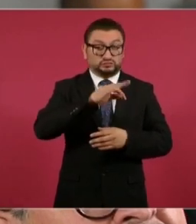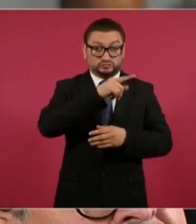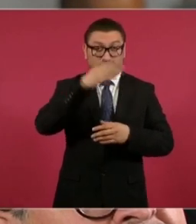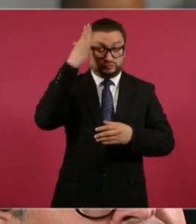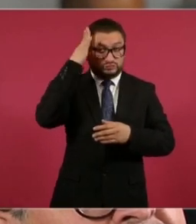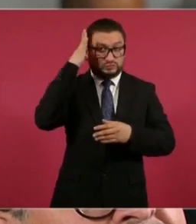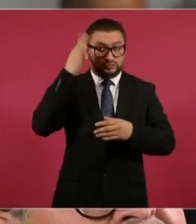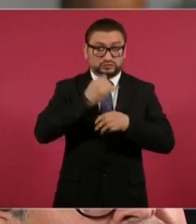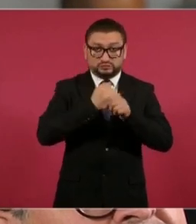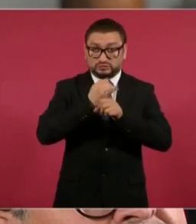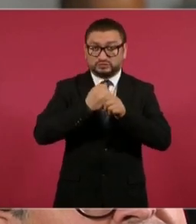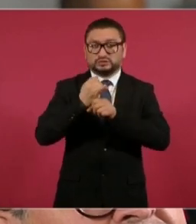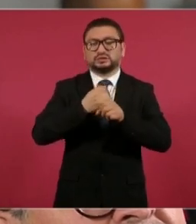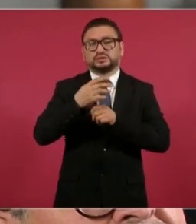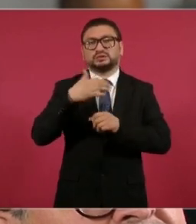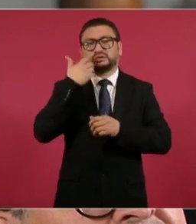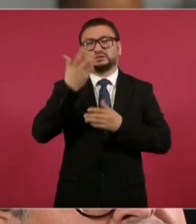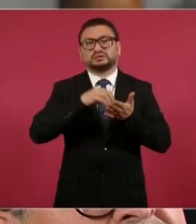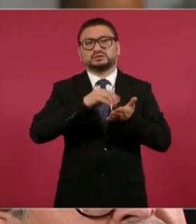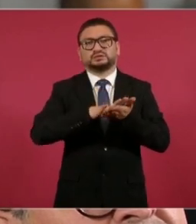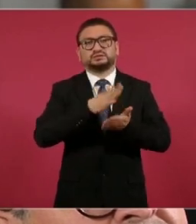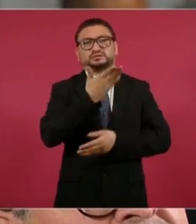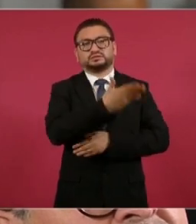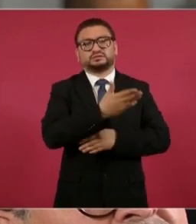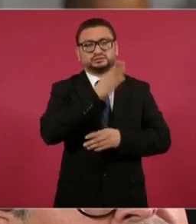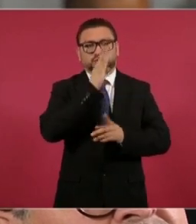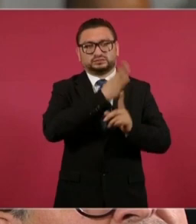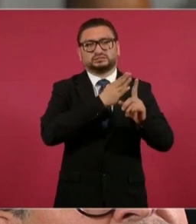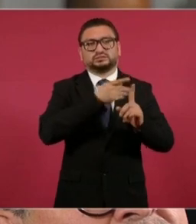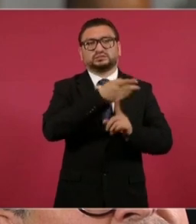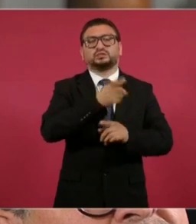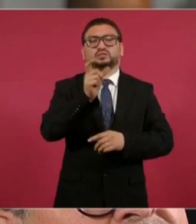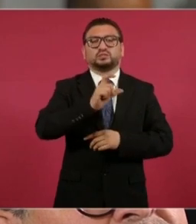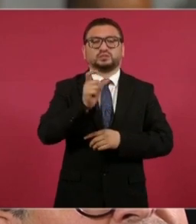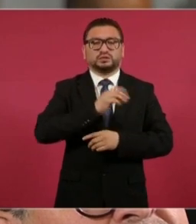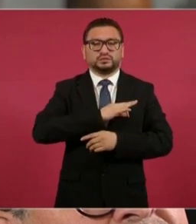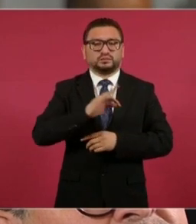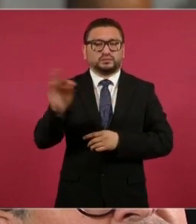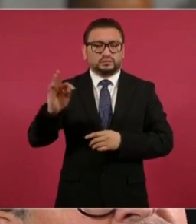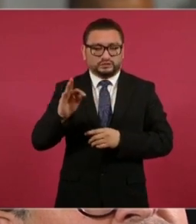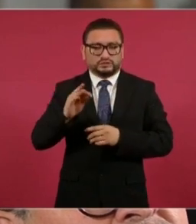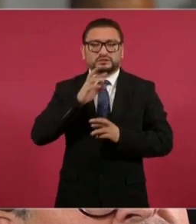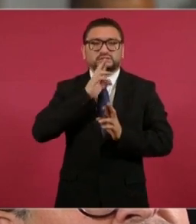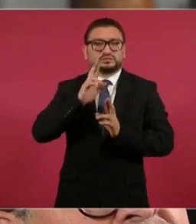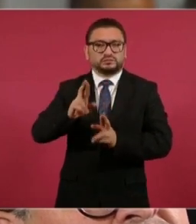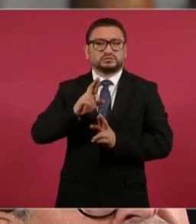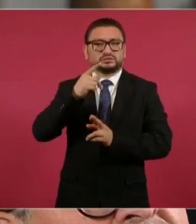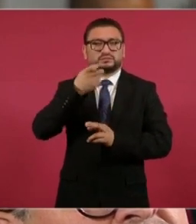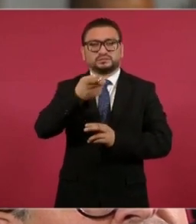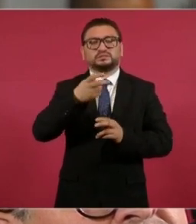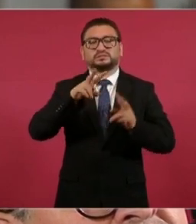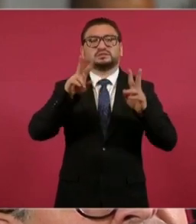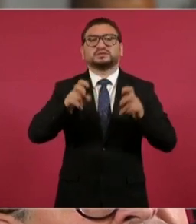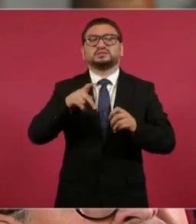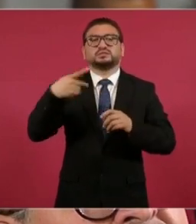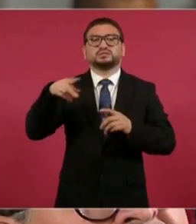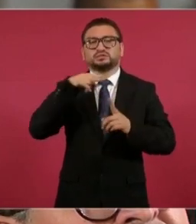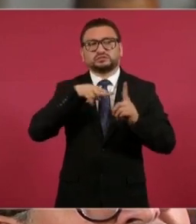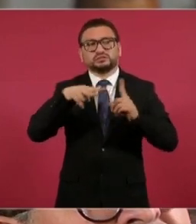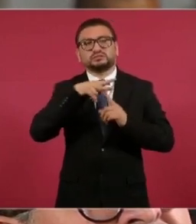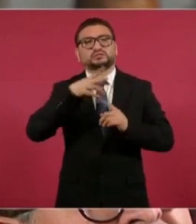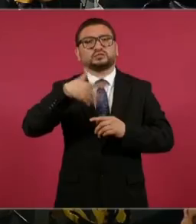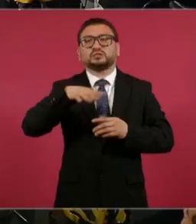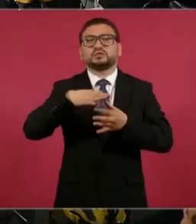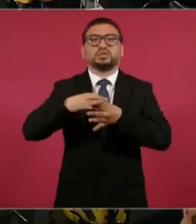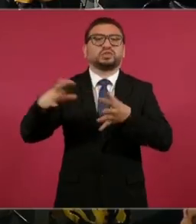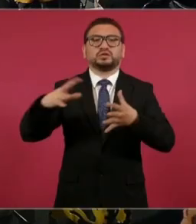investigación solicitar la reunión directa Si pudiera ser cuándo sería Y pues la respuesta al tema de la percepción que tienen de Buscar